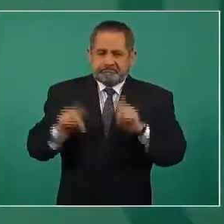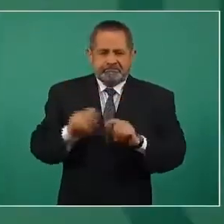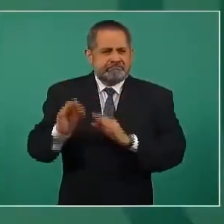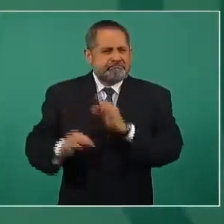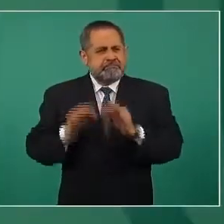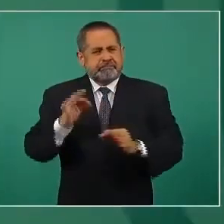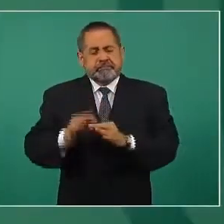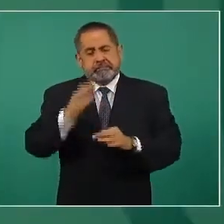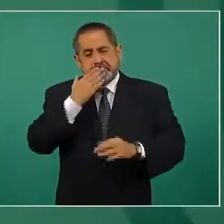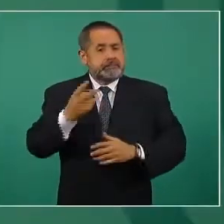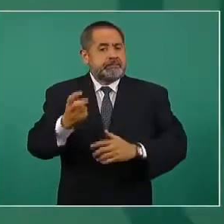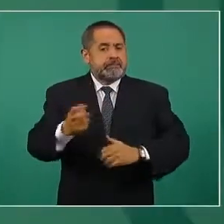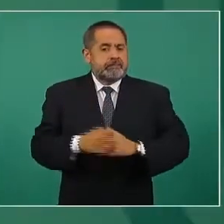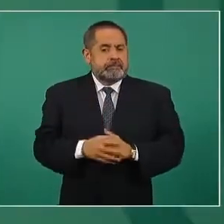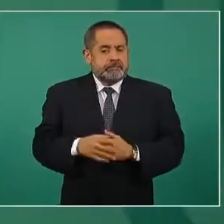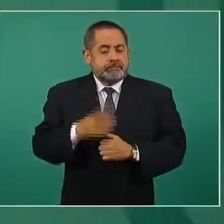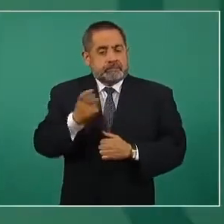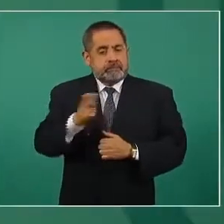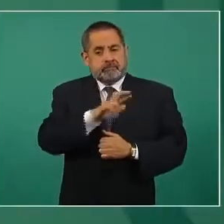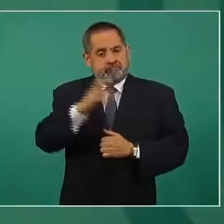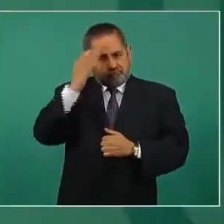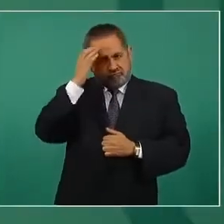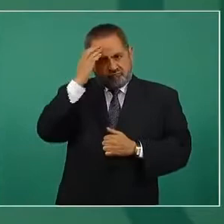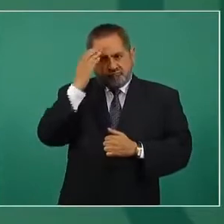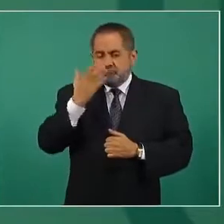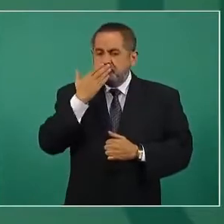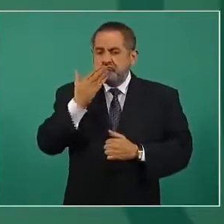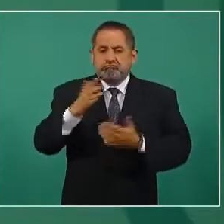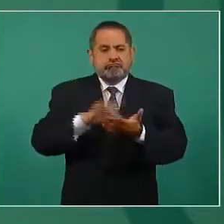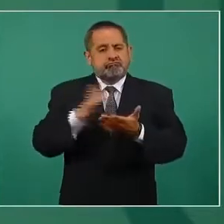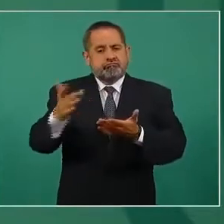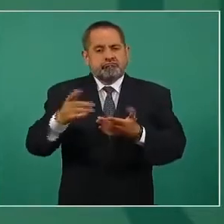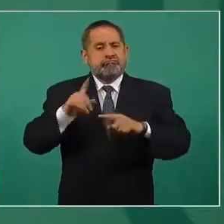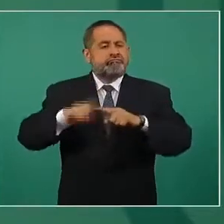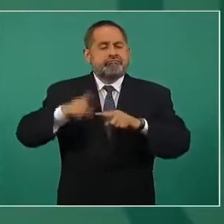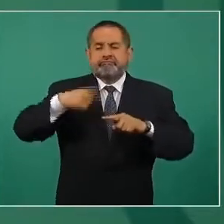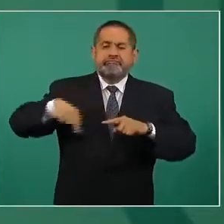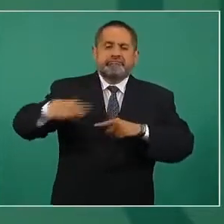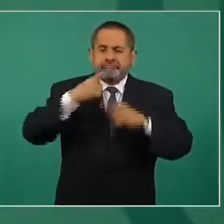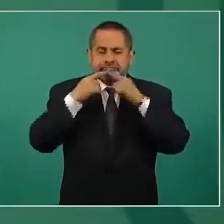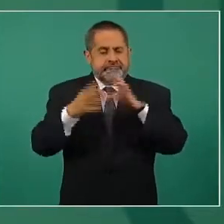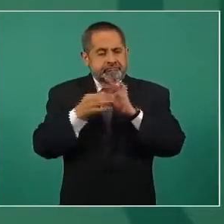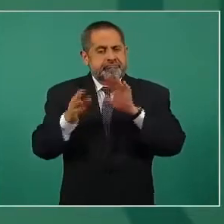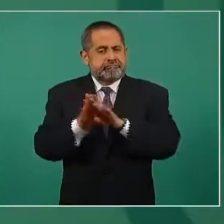yo le reconozco y le agradezco a la oposición,